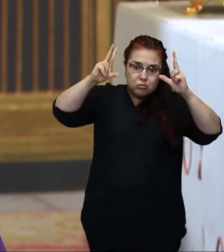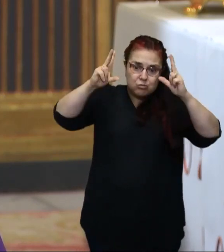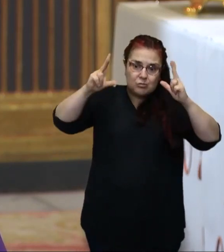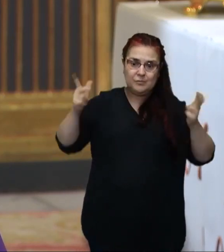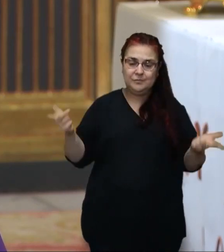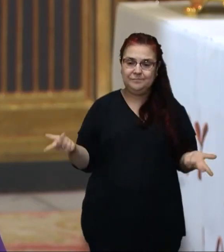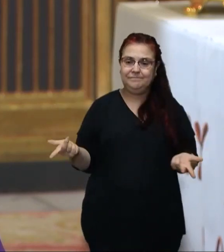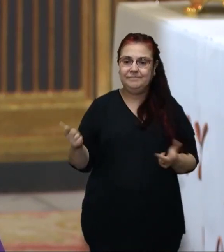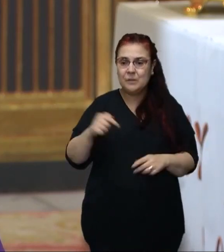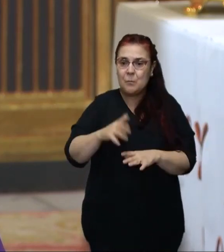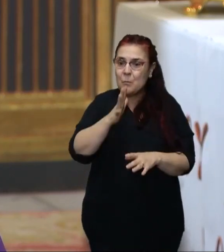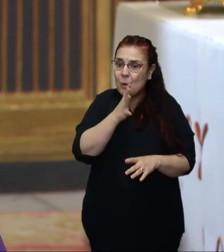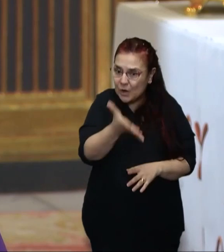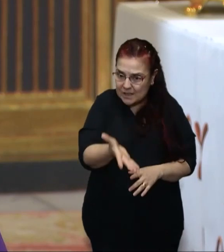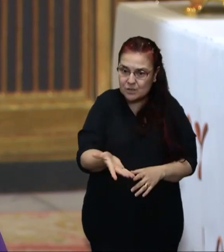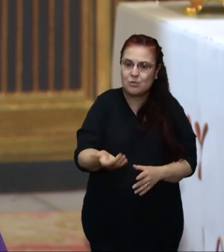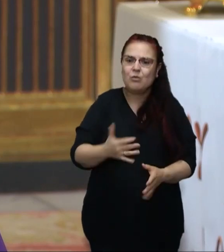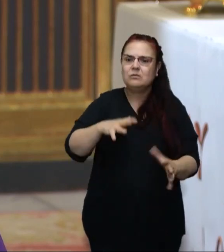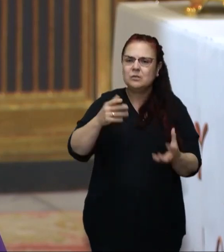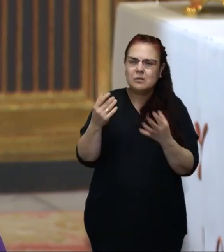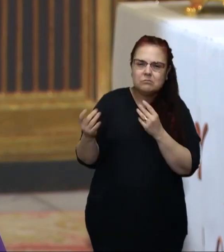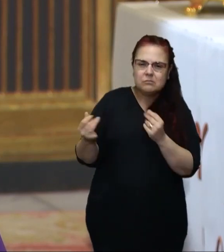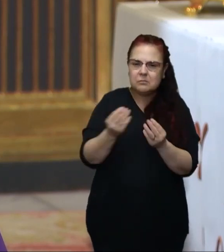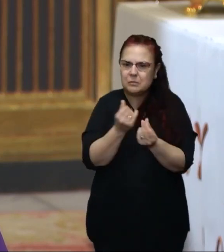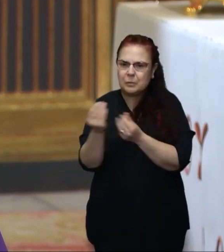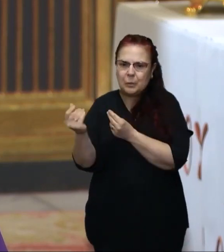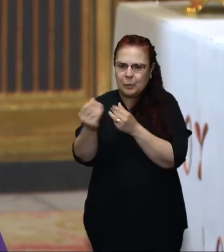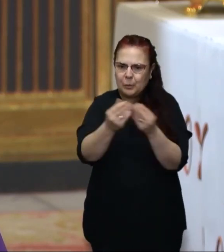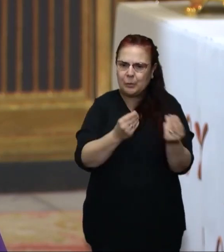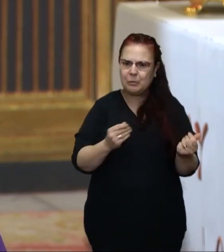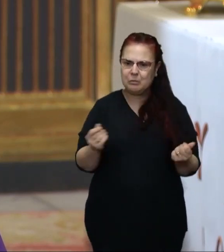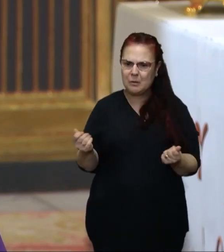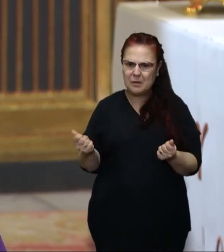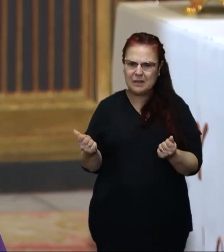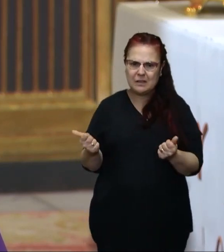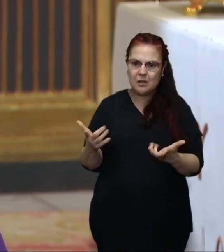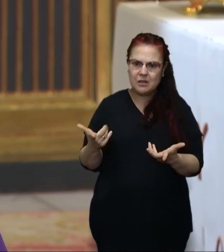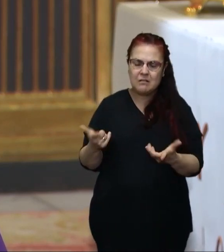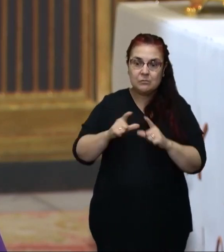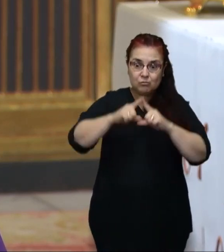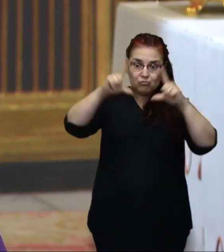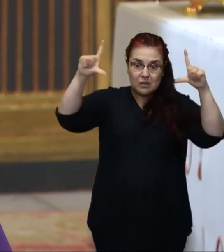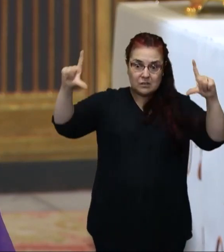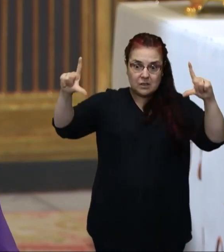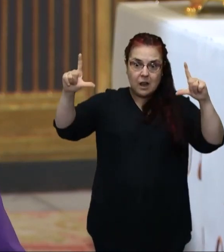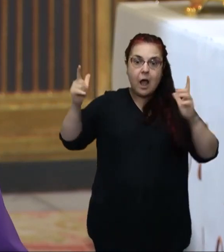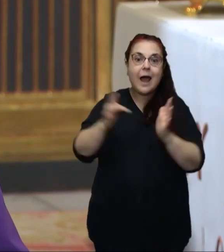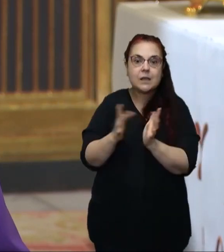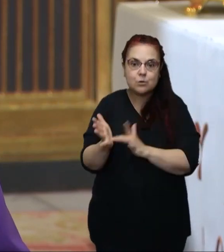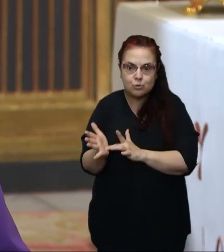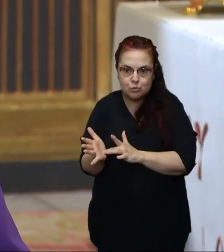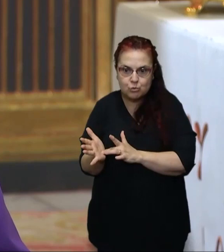de eminente tensión. Y en este momento se produce una escena de Jesús